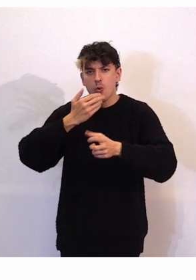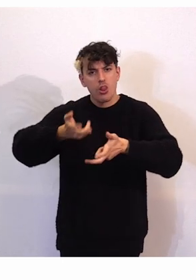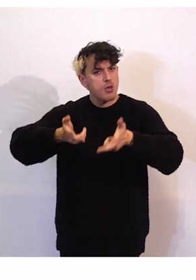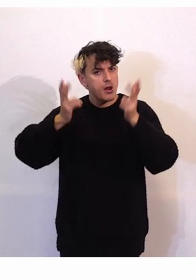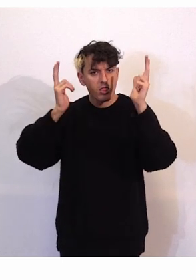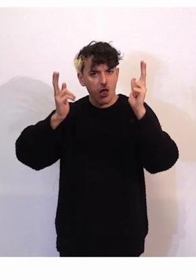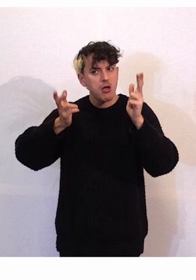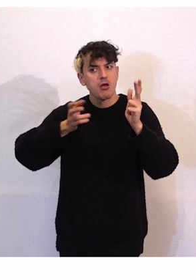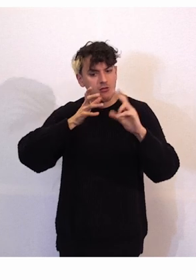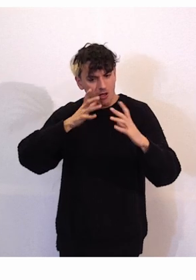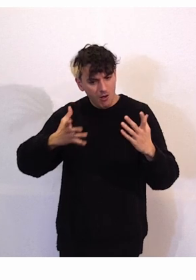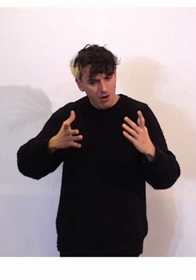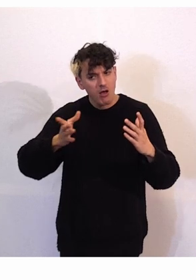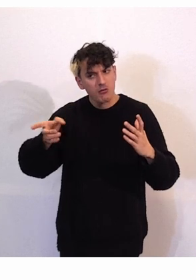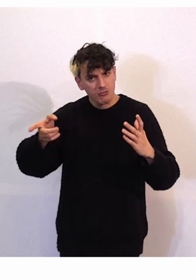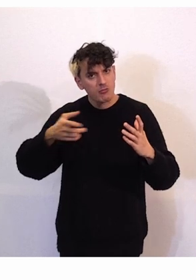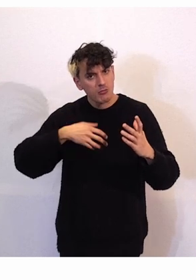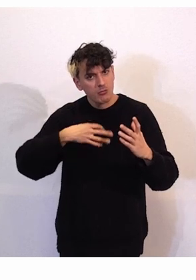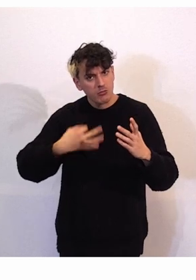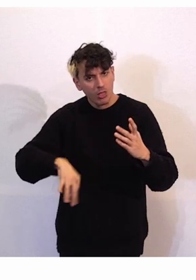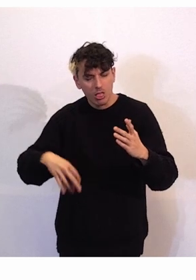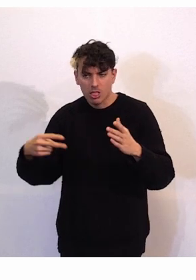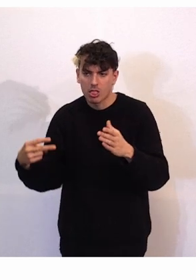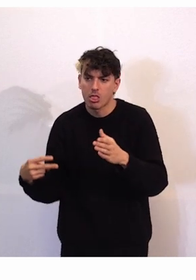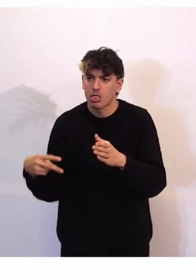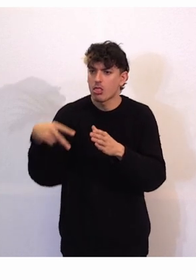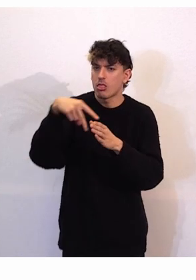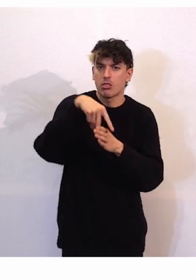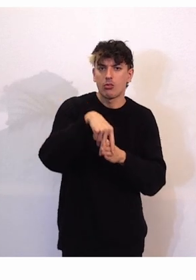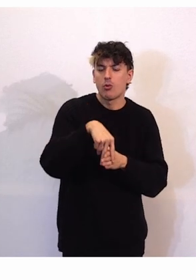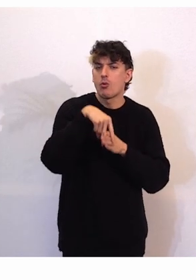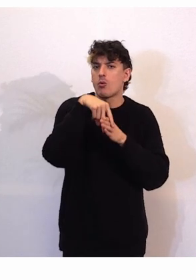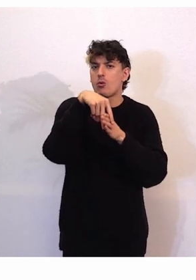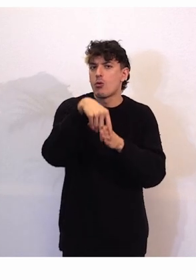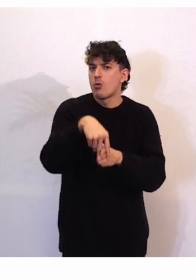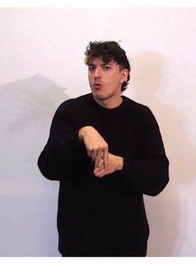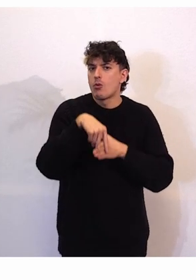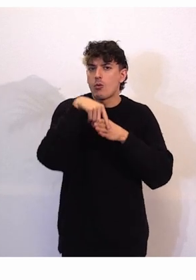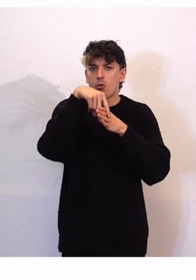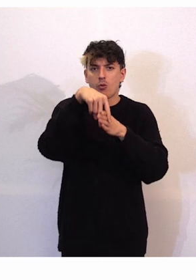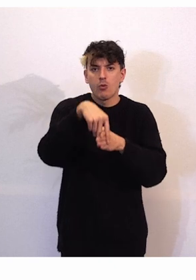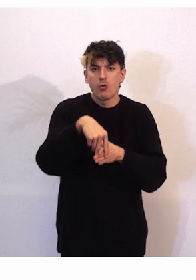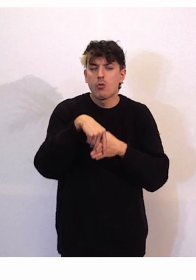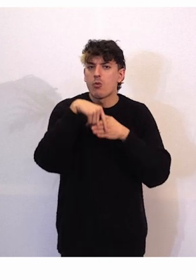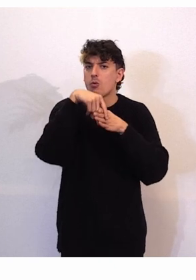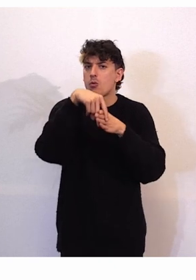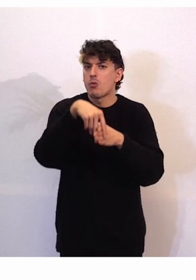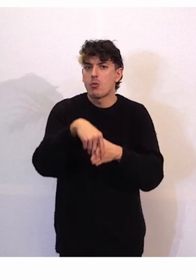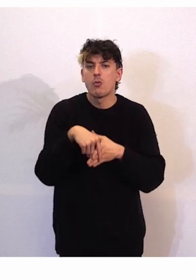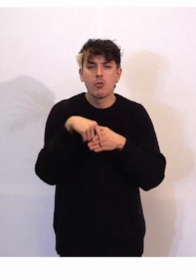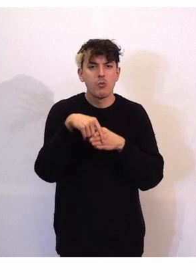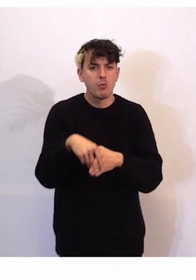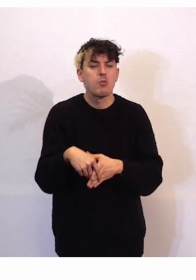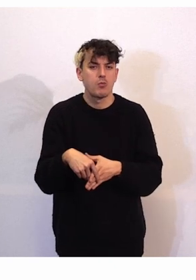en el caballo y ella ve las personas, no ve las personas.